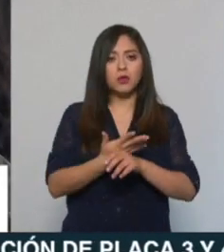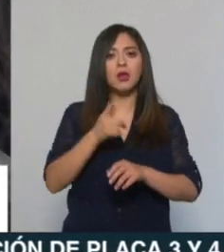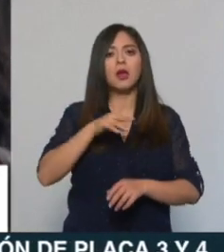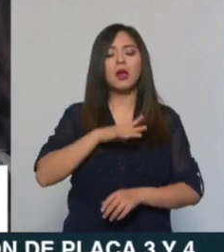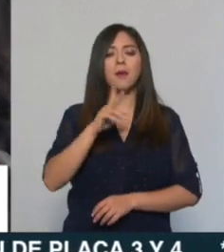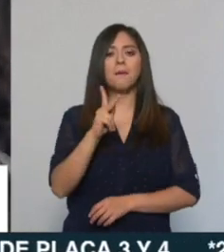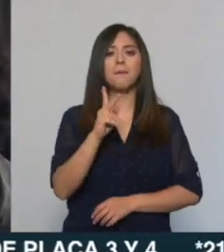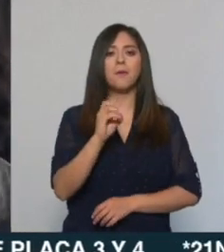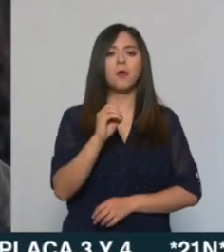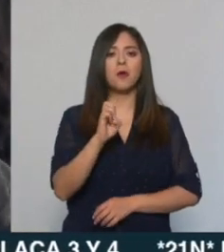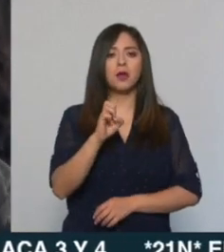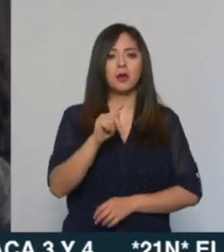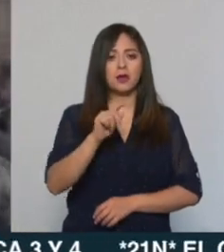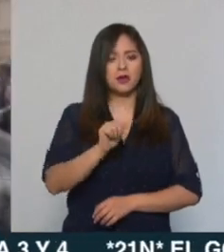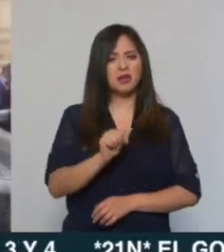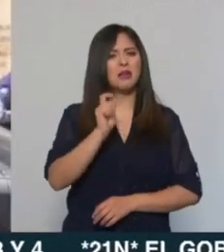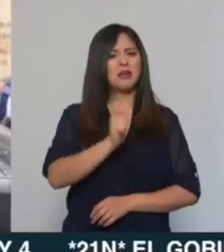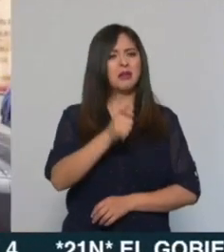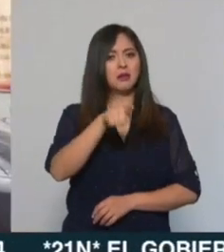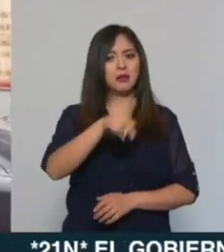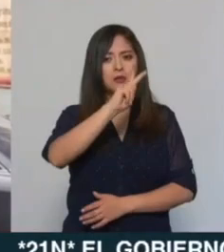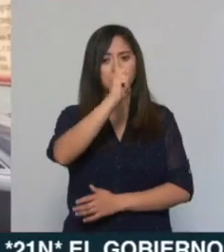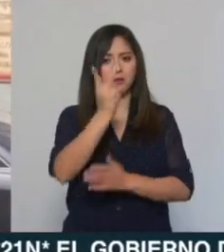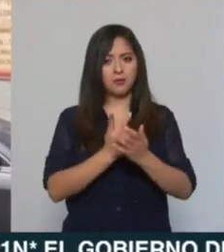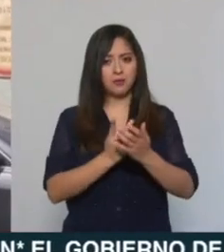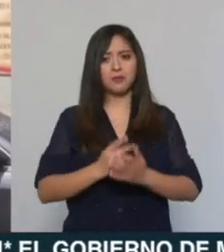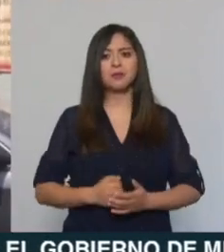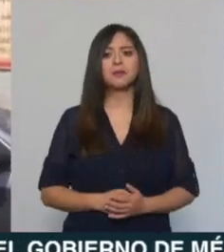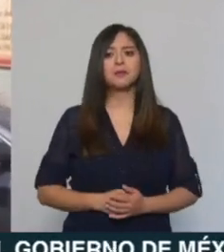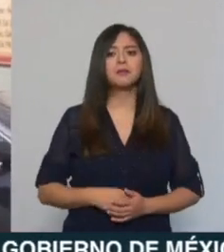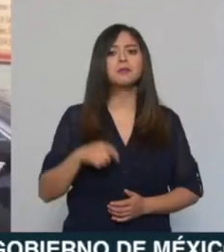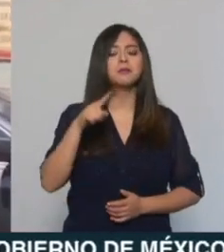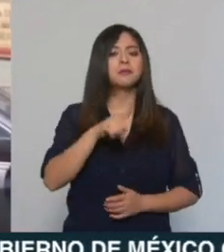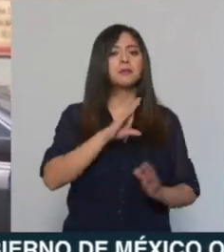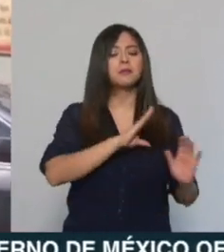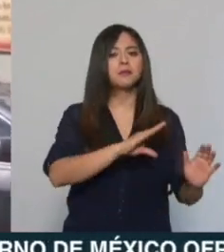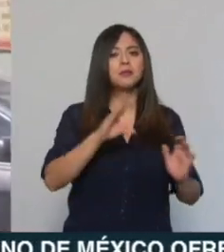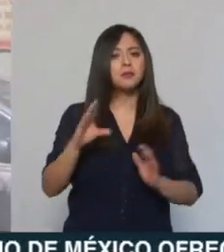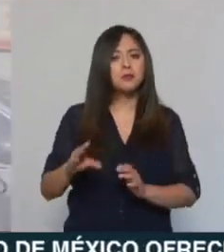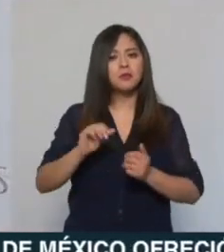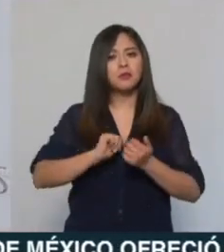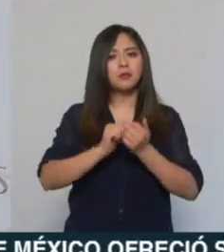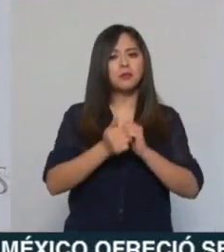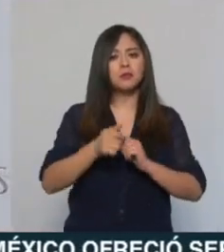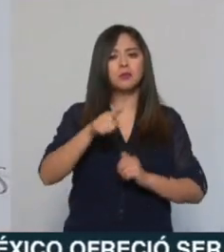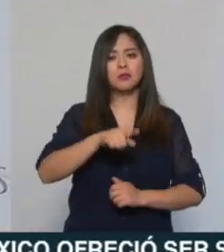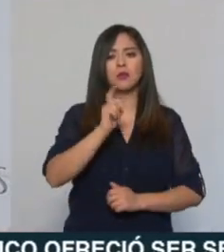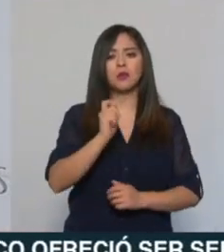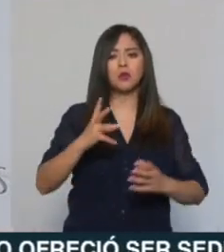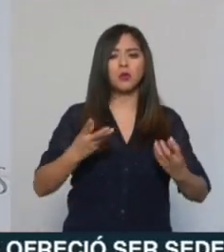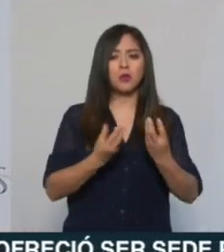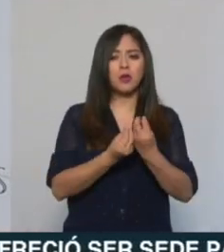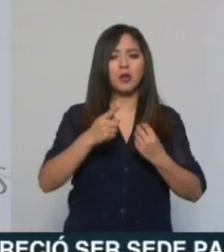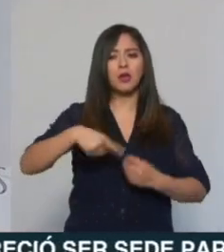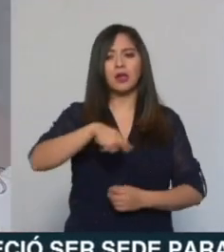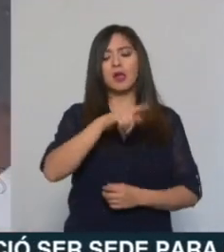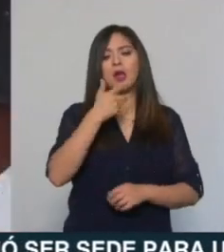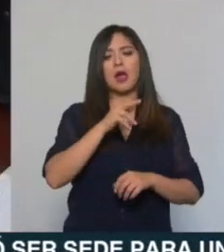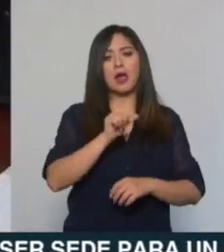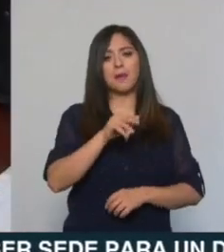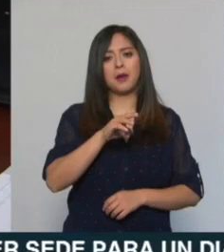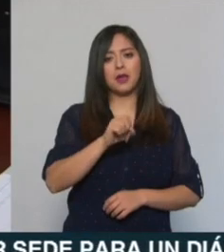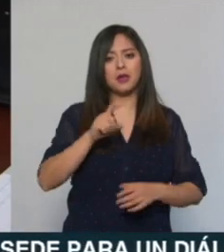Poeta. Conozcamos un poco más sobre este. Poeta es un programa de capacitación creado por The Trust for the Americas, fundación